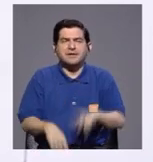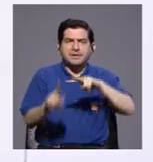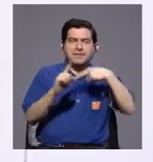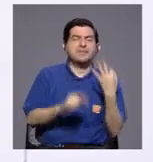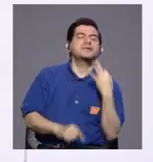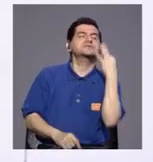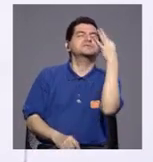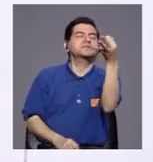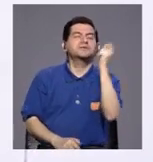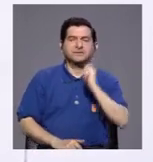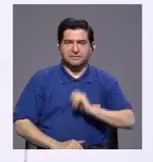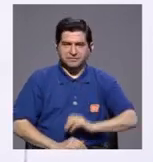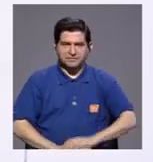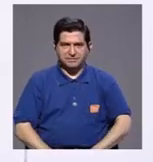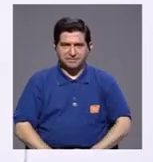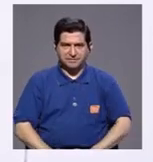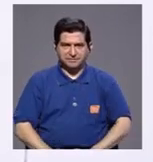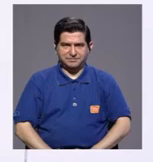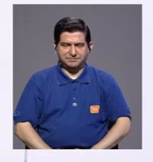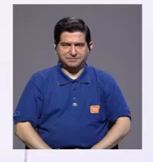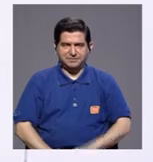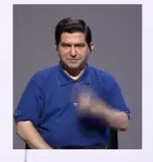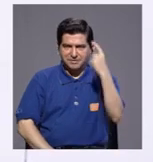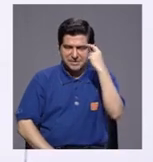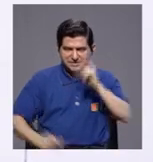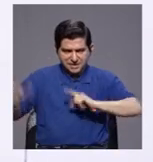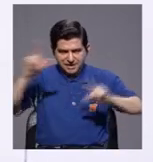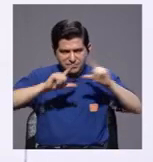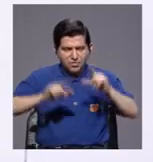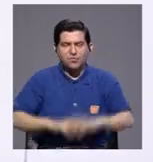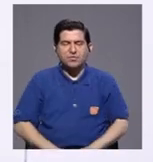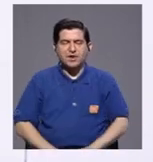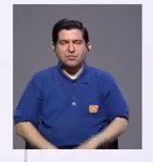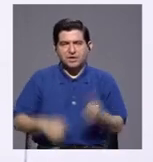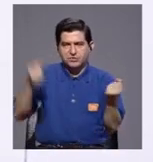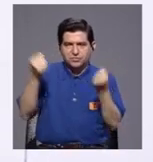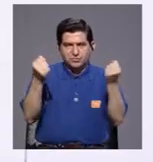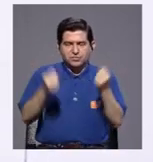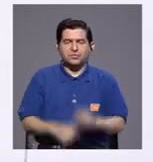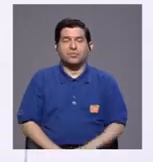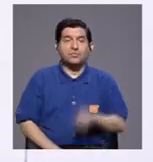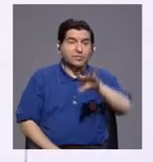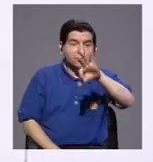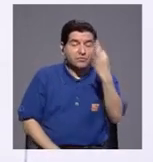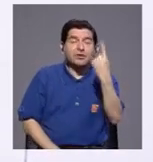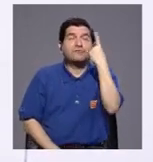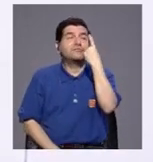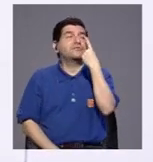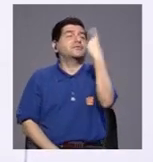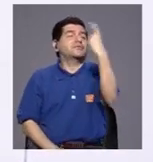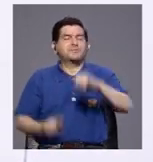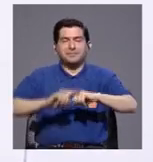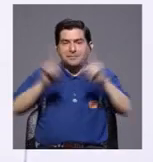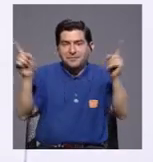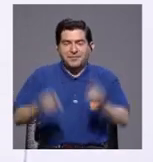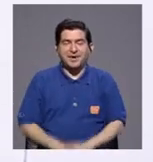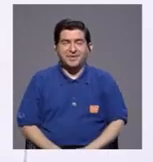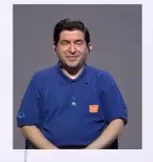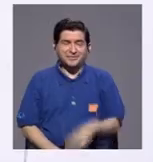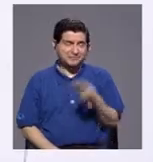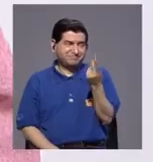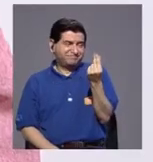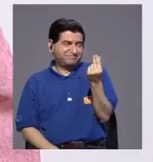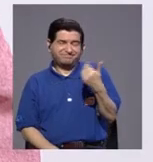futuro e incluso con un laboratorio móvil que es en cierto sentido un sueño lo que pasa es que unos con los fondos